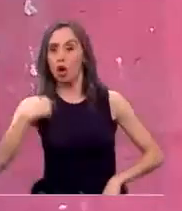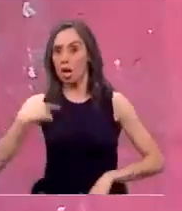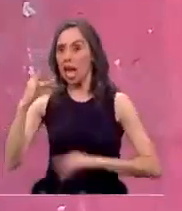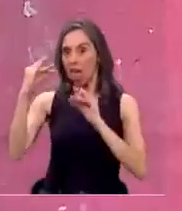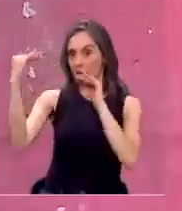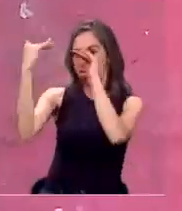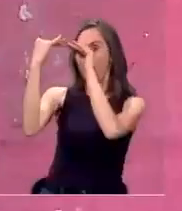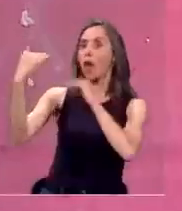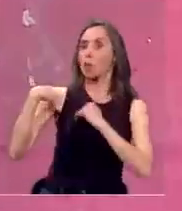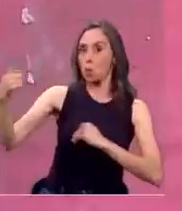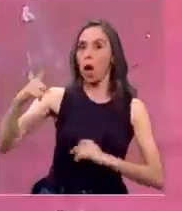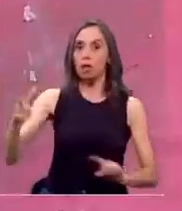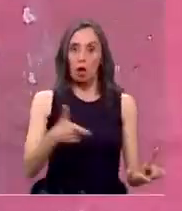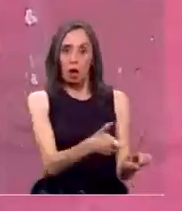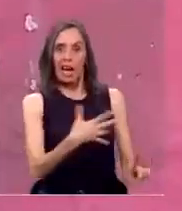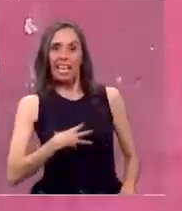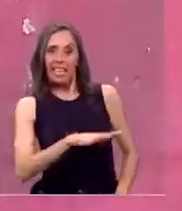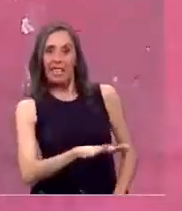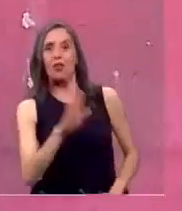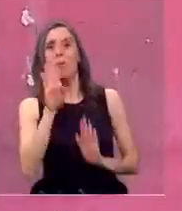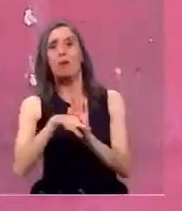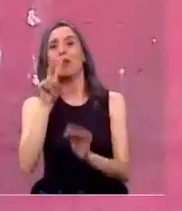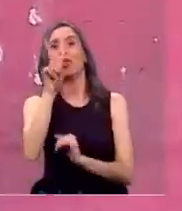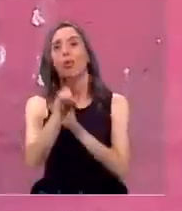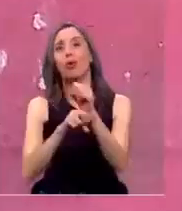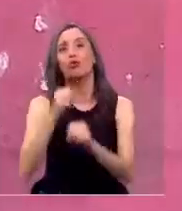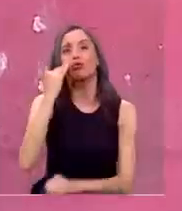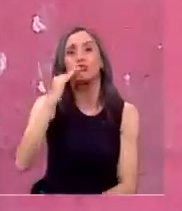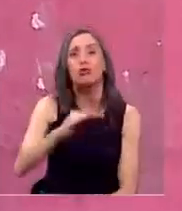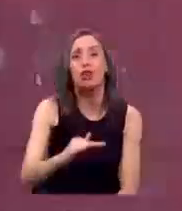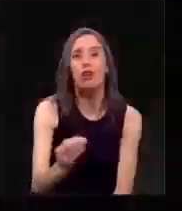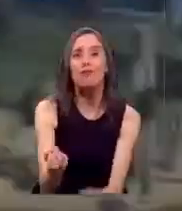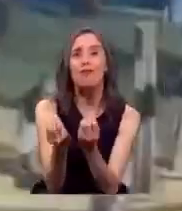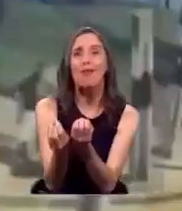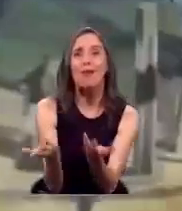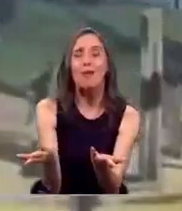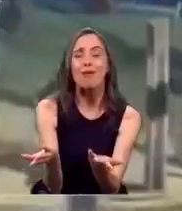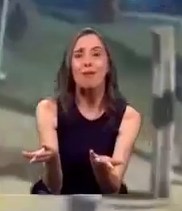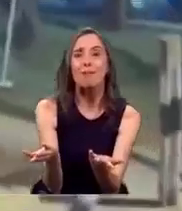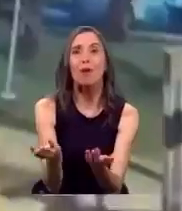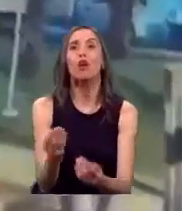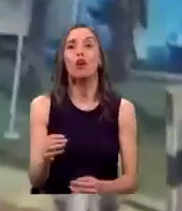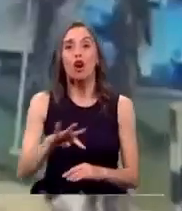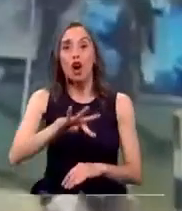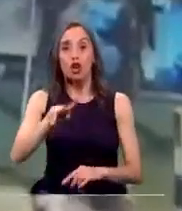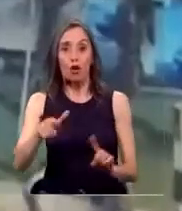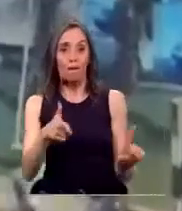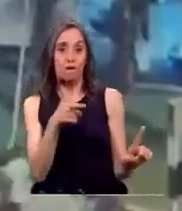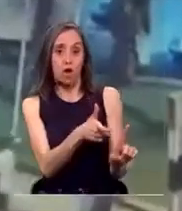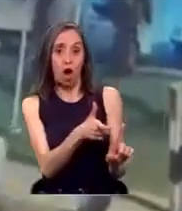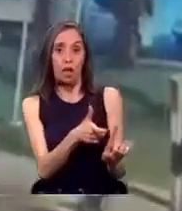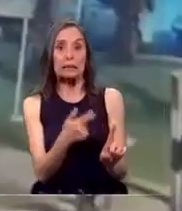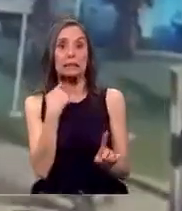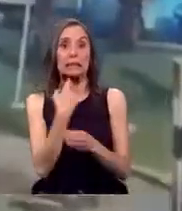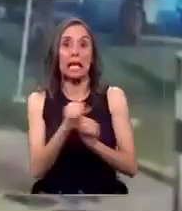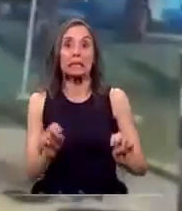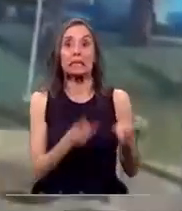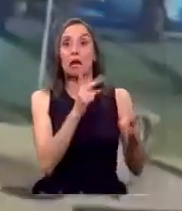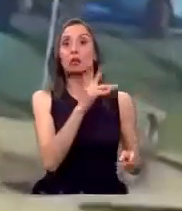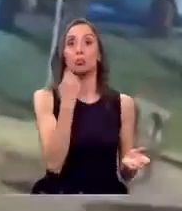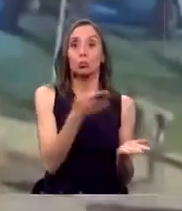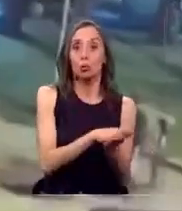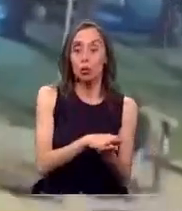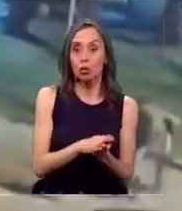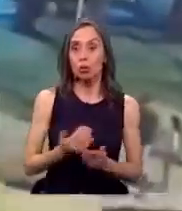mayor, no meterse con un hijo. Mi hijo no, que tiene ni 2 años tiene. Pues, no es posible. Pues. Un robo con violencia frustrado en la que la Brigada Investigadora de